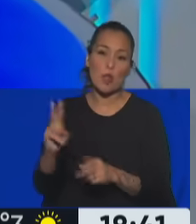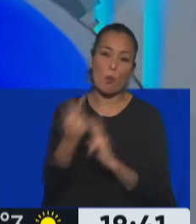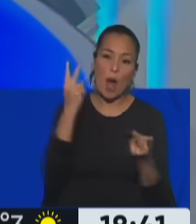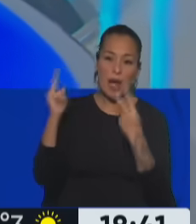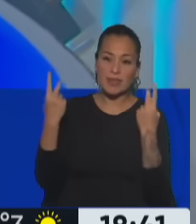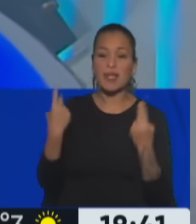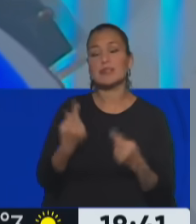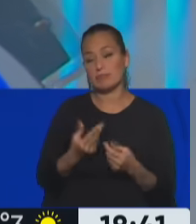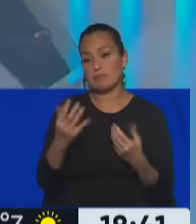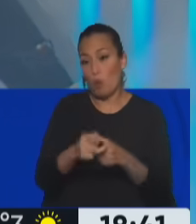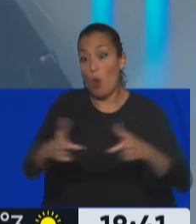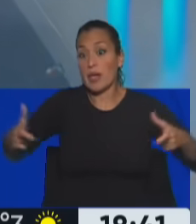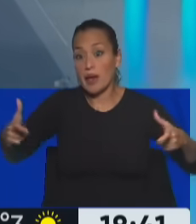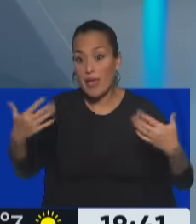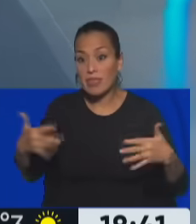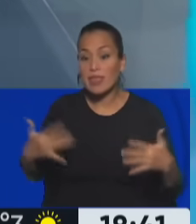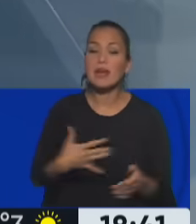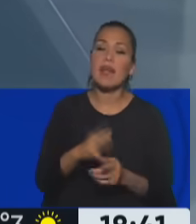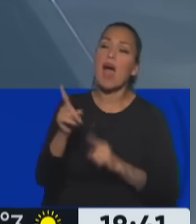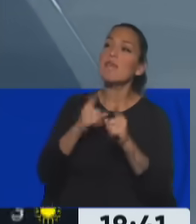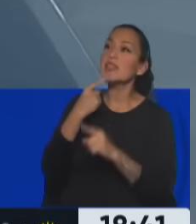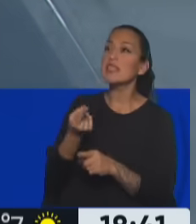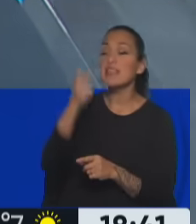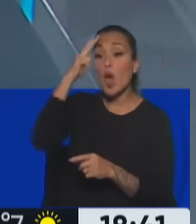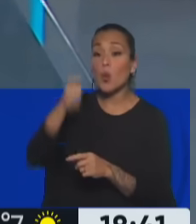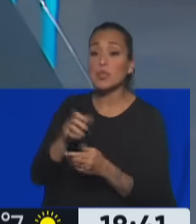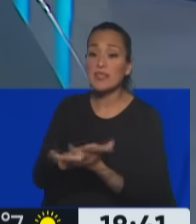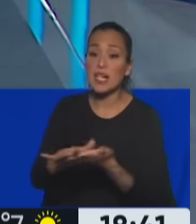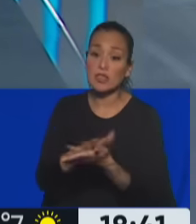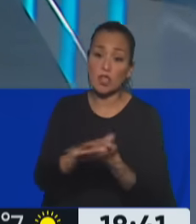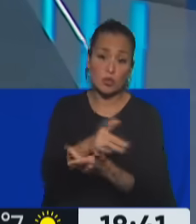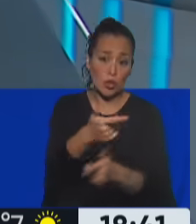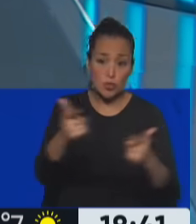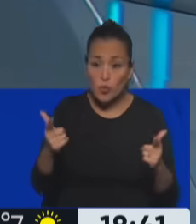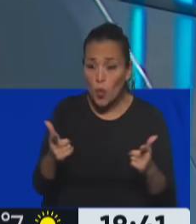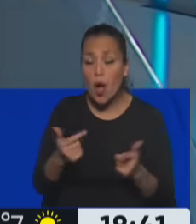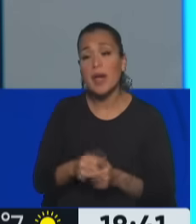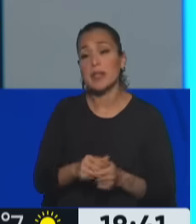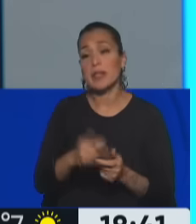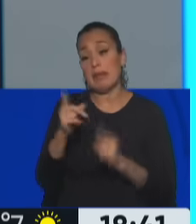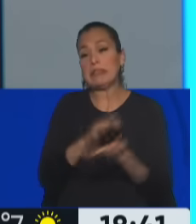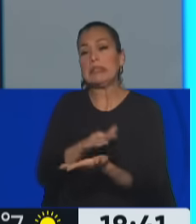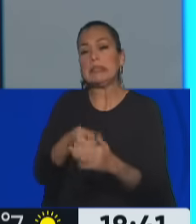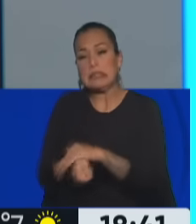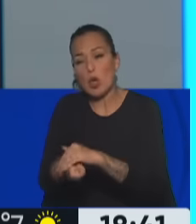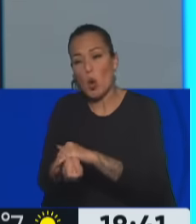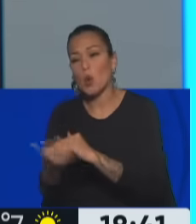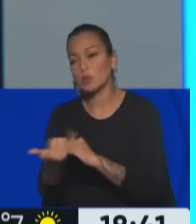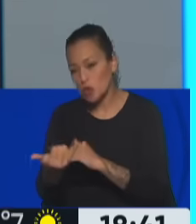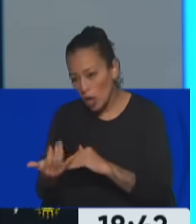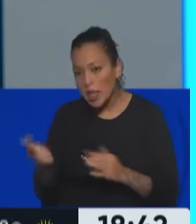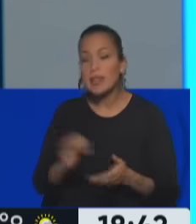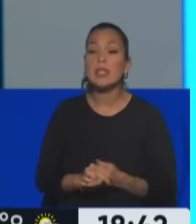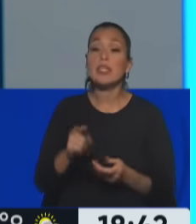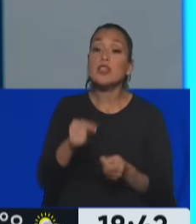no resuelve, es una justicia que muchas veces es comprada, bueno, y demás. Este es el argumento para decir algo hay que modificar